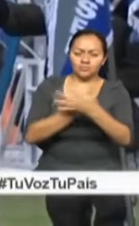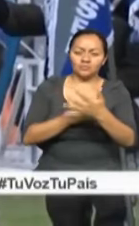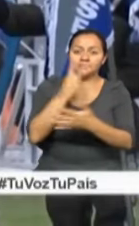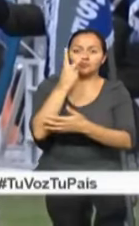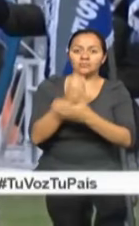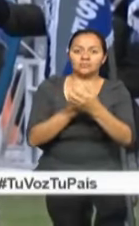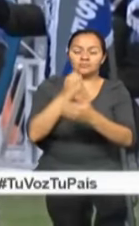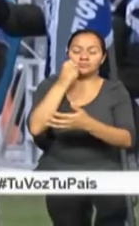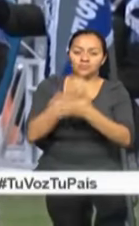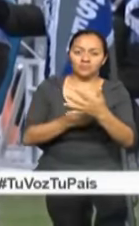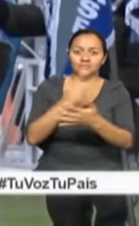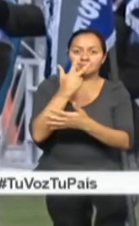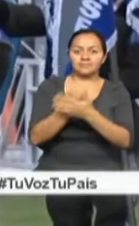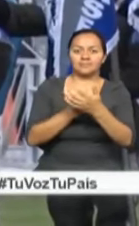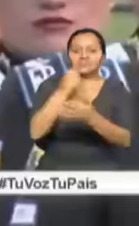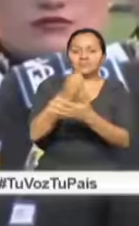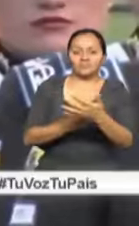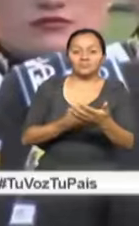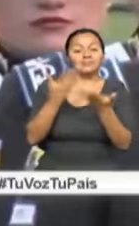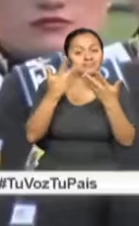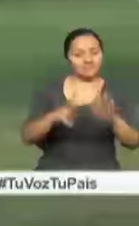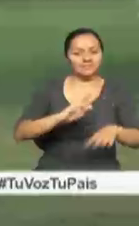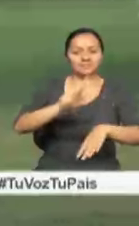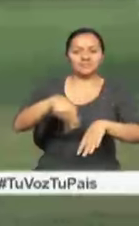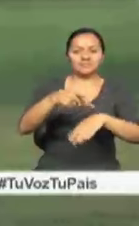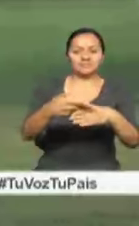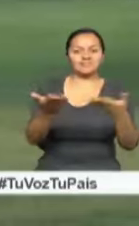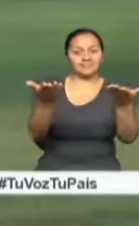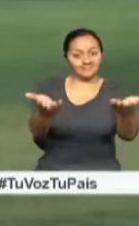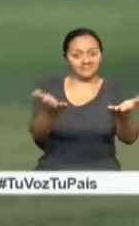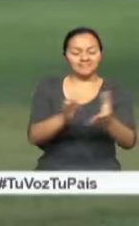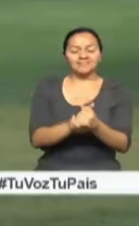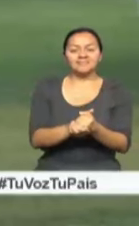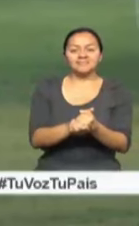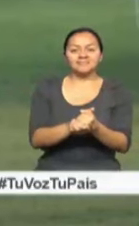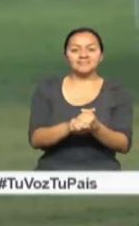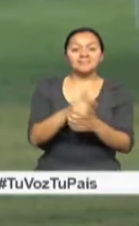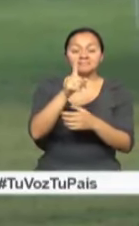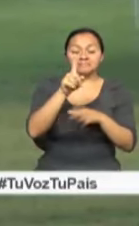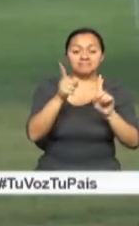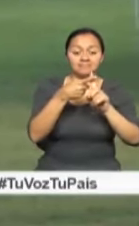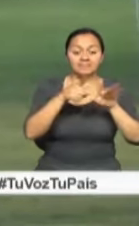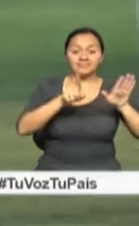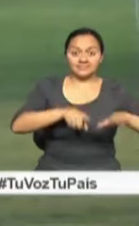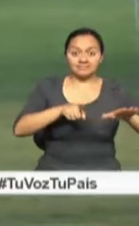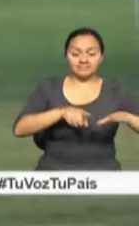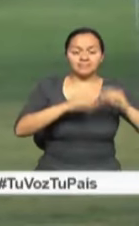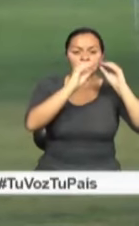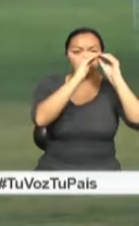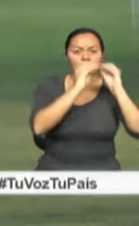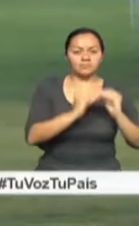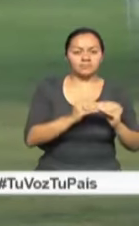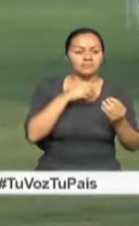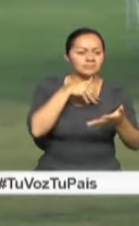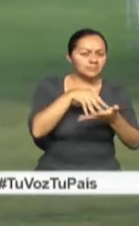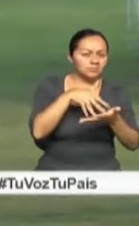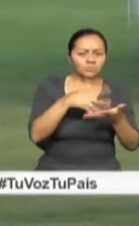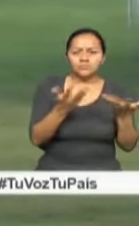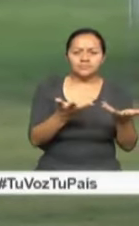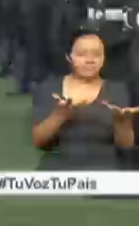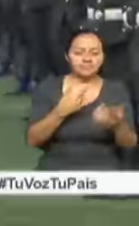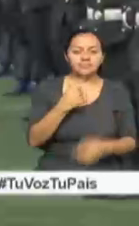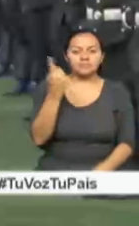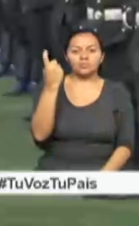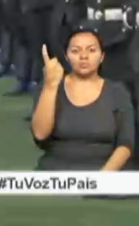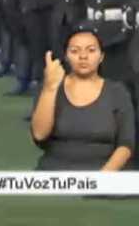alguna esta es la mejor de las profesiones. En el primer semestre de formación académica, 11 cadetes se destacaron y obtuvieron